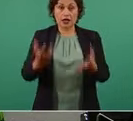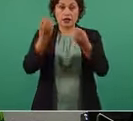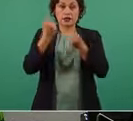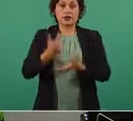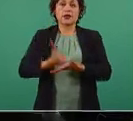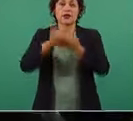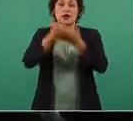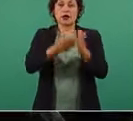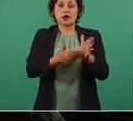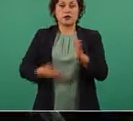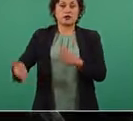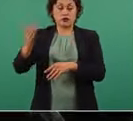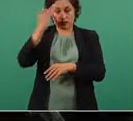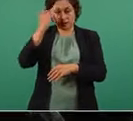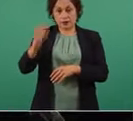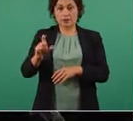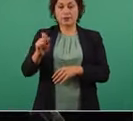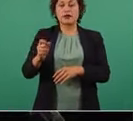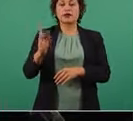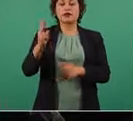periodo,